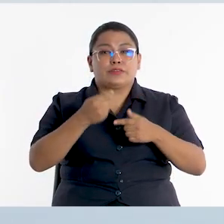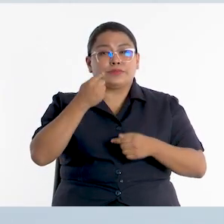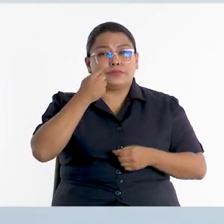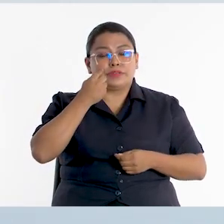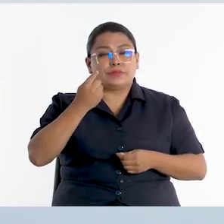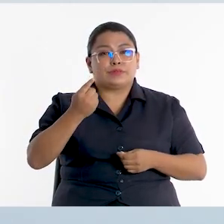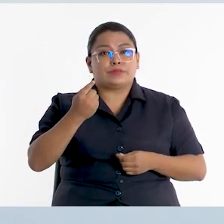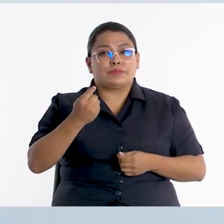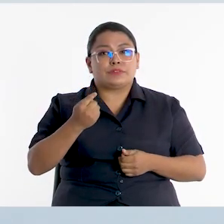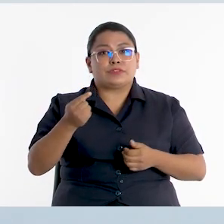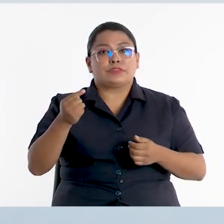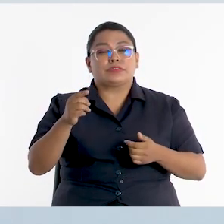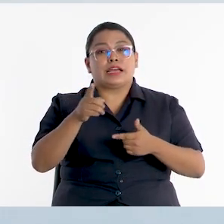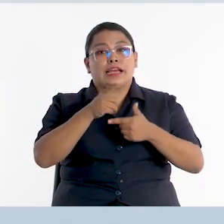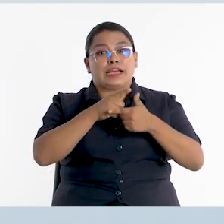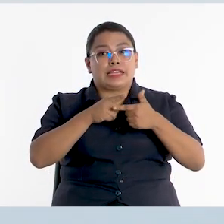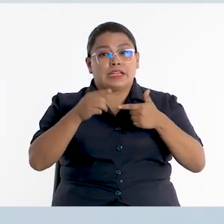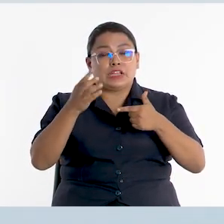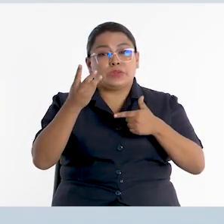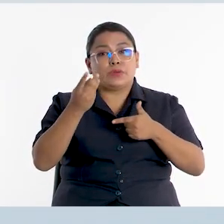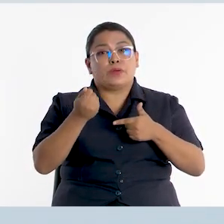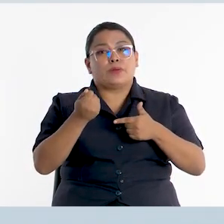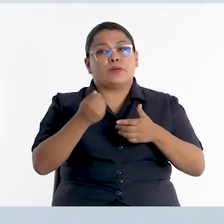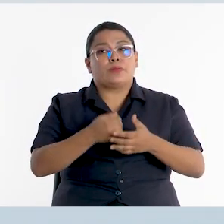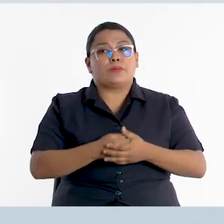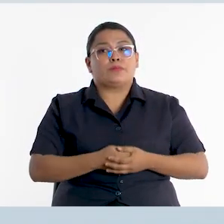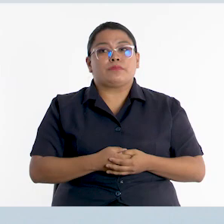Entonces, fijamos el divisor